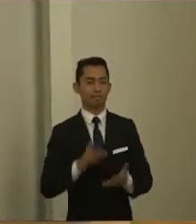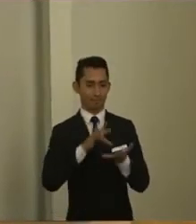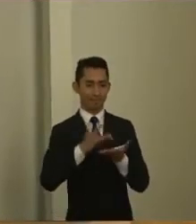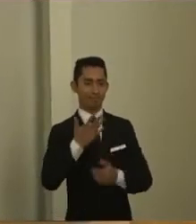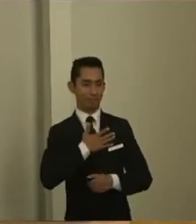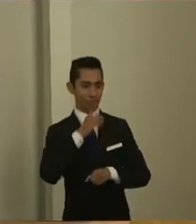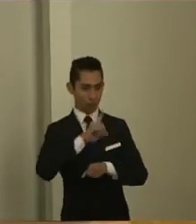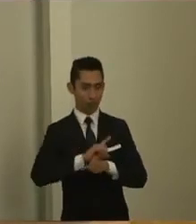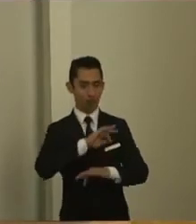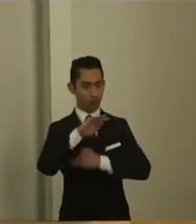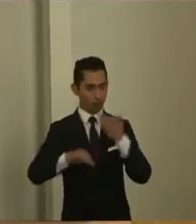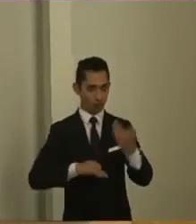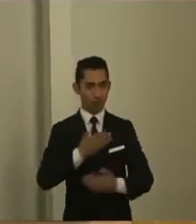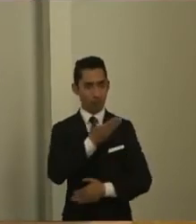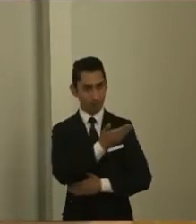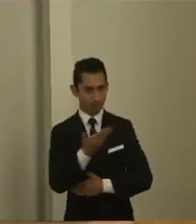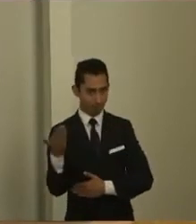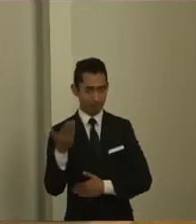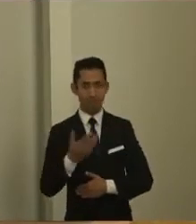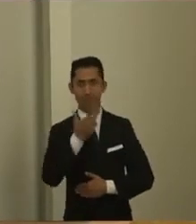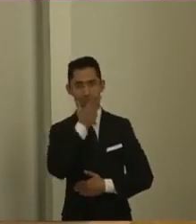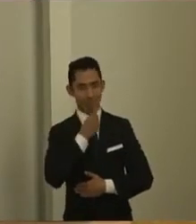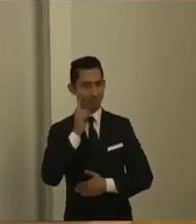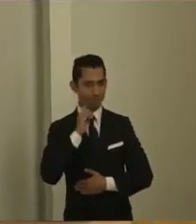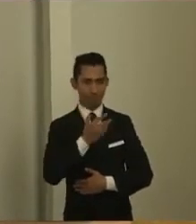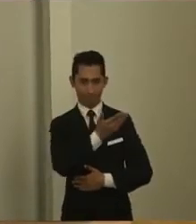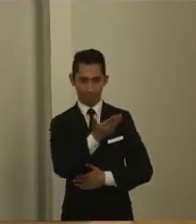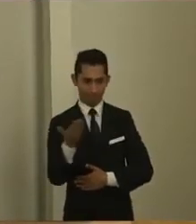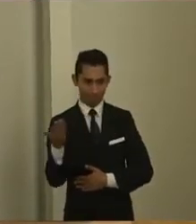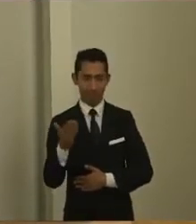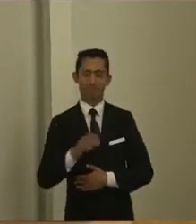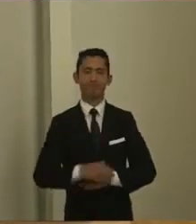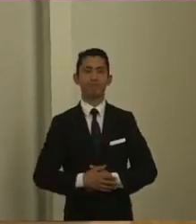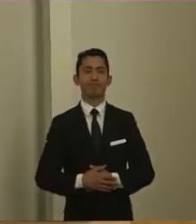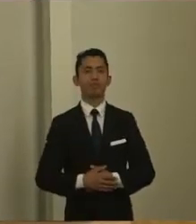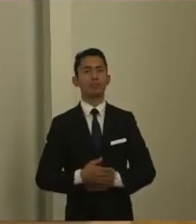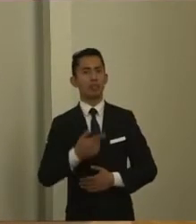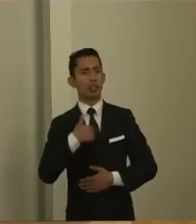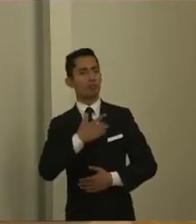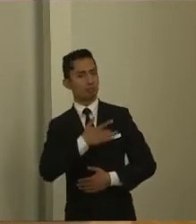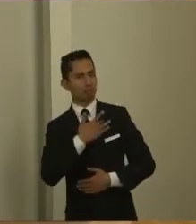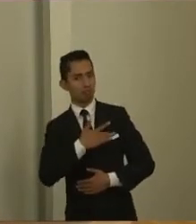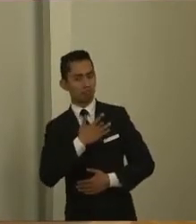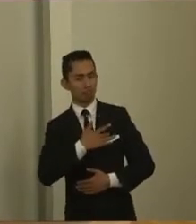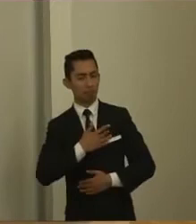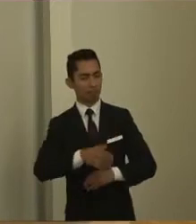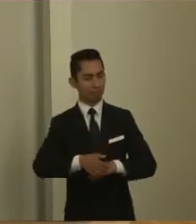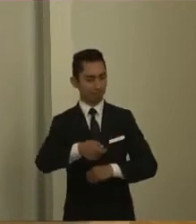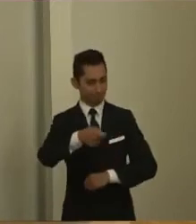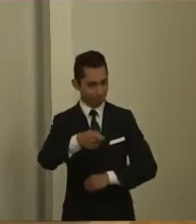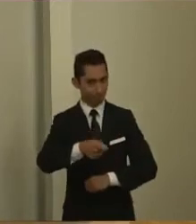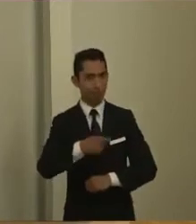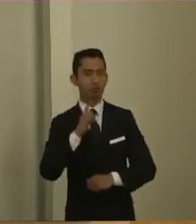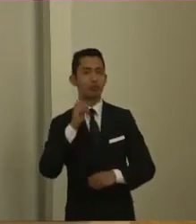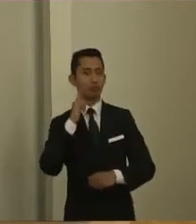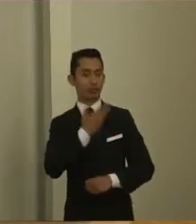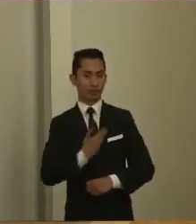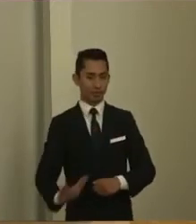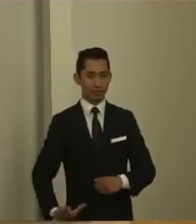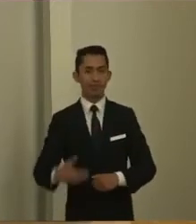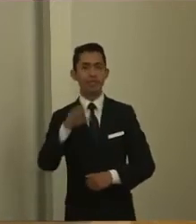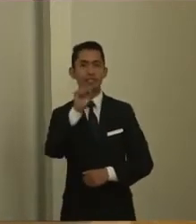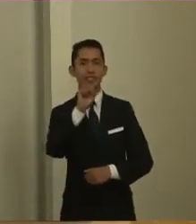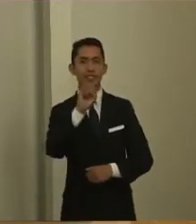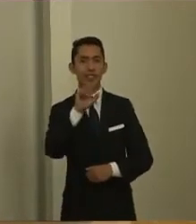buenos días tengan todas y todos ustedes un saludo a la presidenta silvia sergio lee